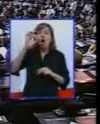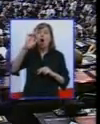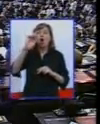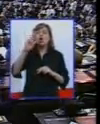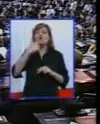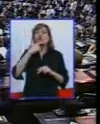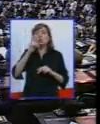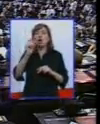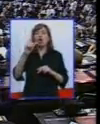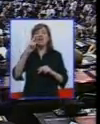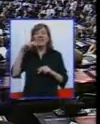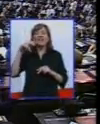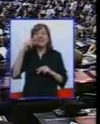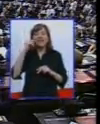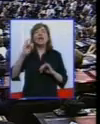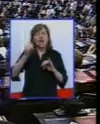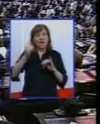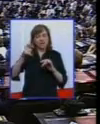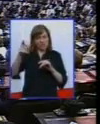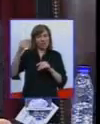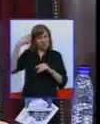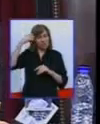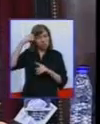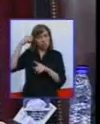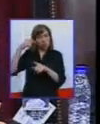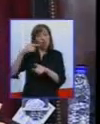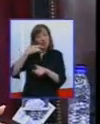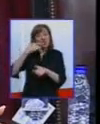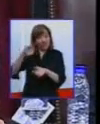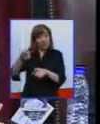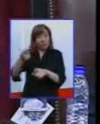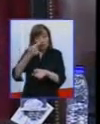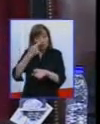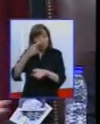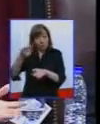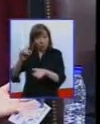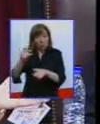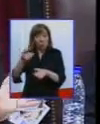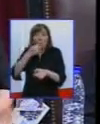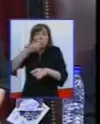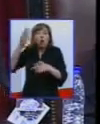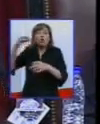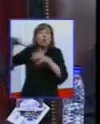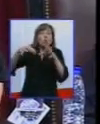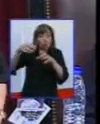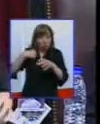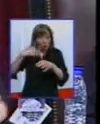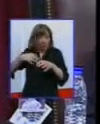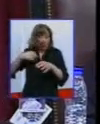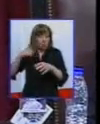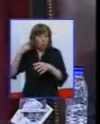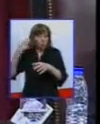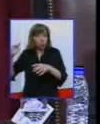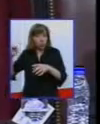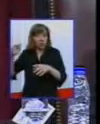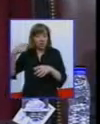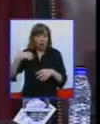Orsolini, bueno. Me hizo, sí, bueno, no importa. Si dice algo interesante, por más que sea de donde sea, aunque no me guste, tengo que escucharlo.